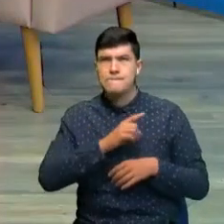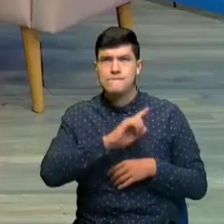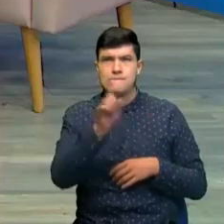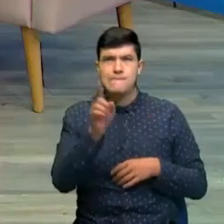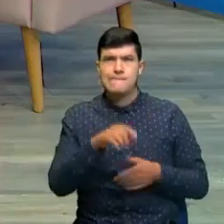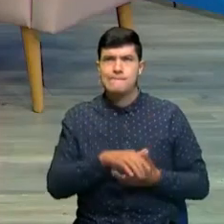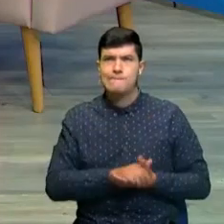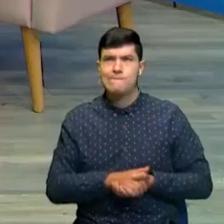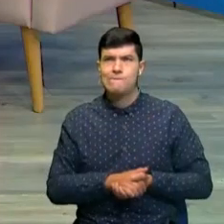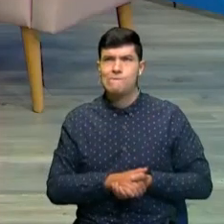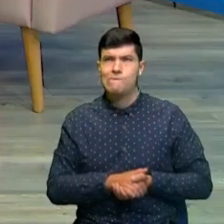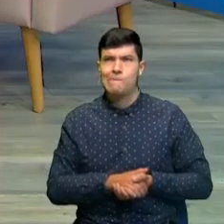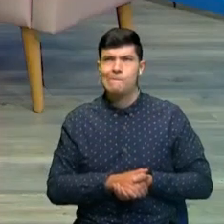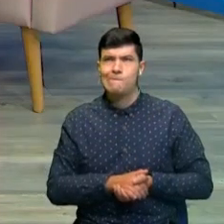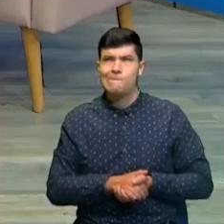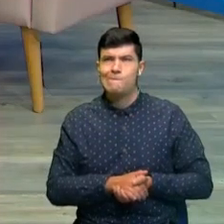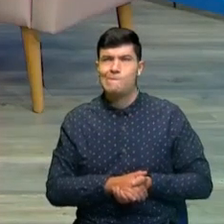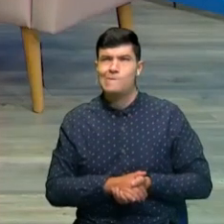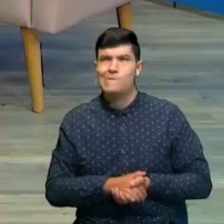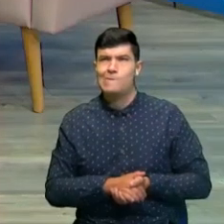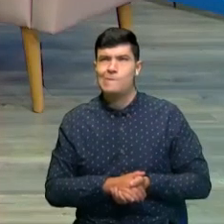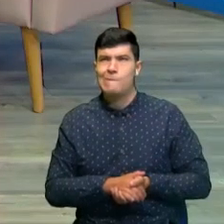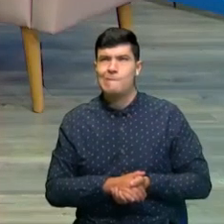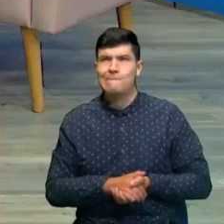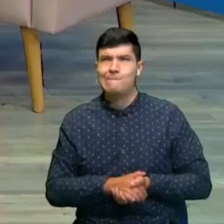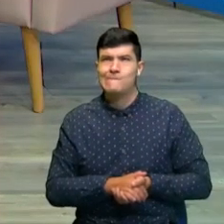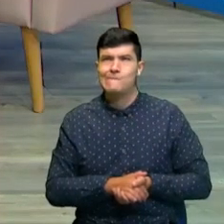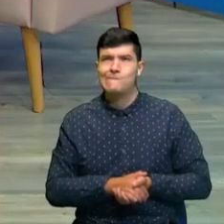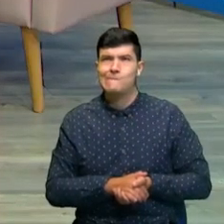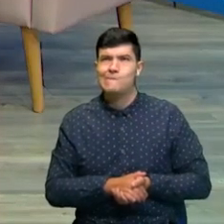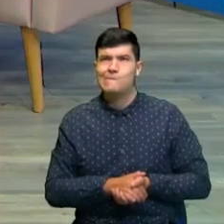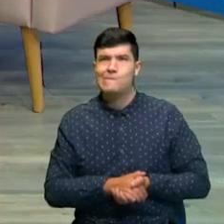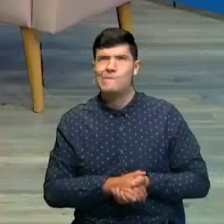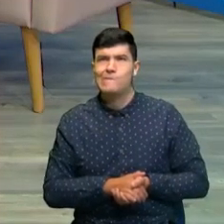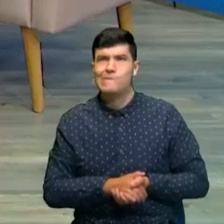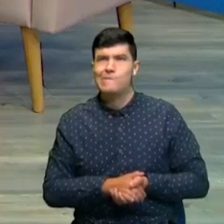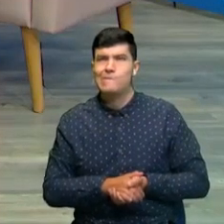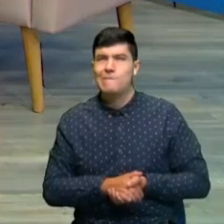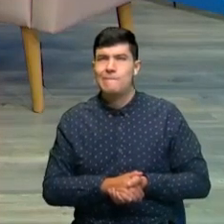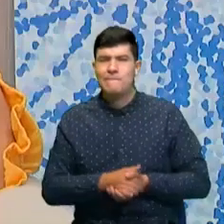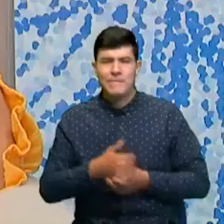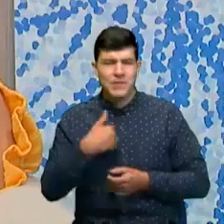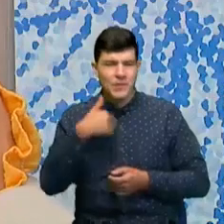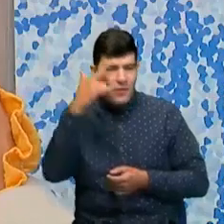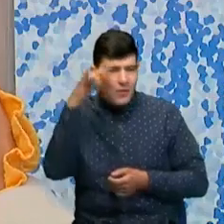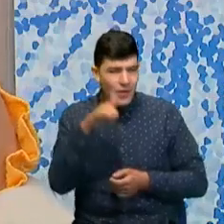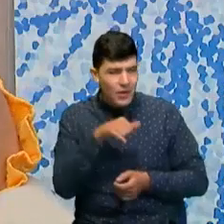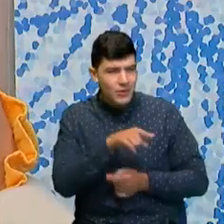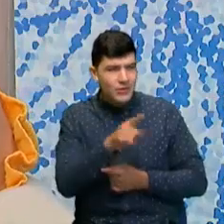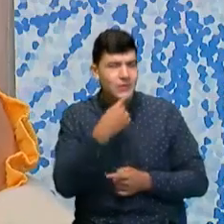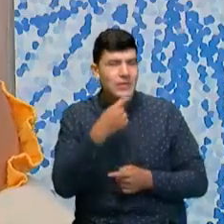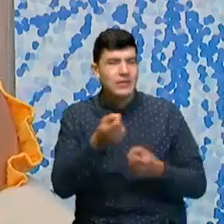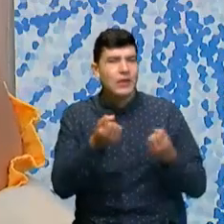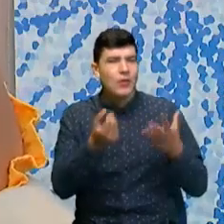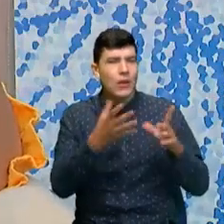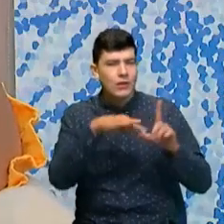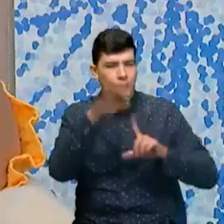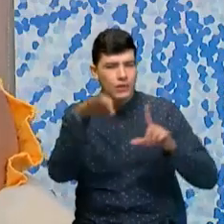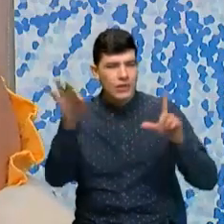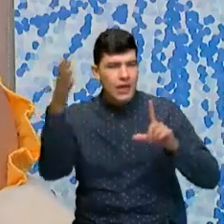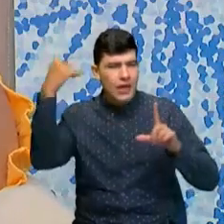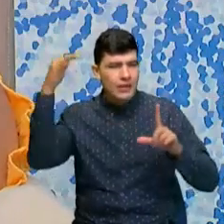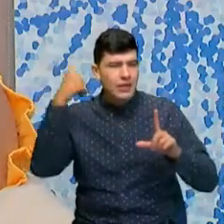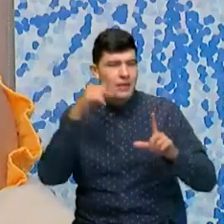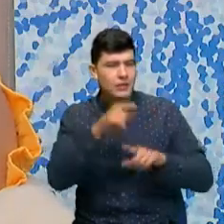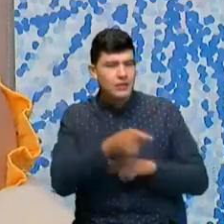pero está vivo, ¿está viva la compañera? Es él creo que hace alusiones al porcentaje que daban por